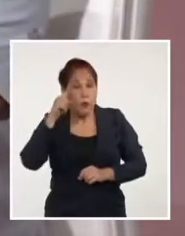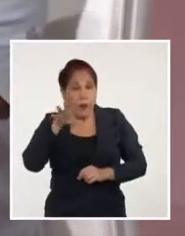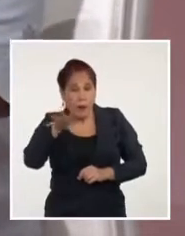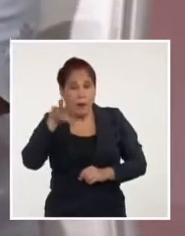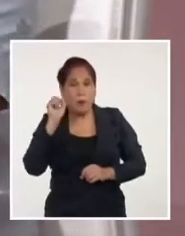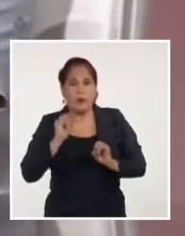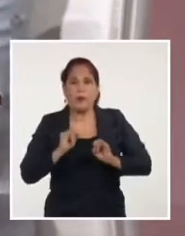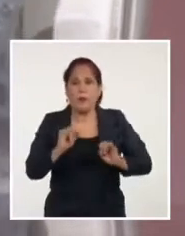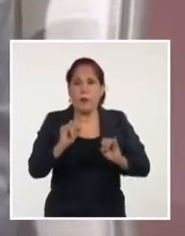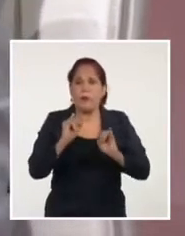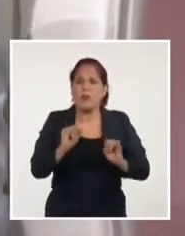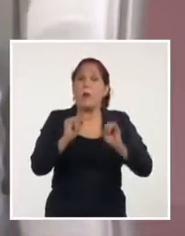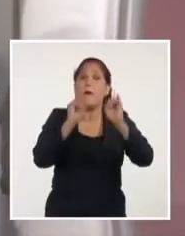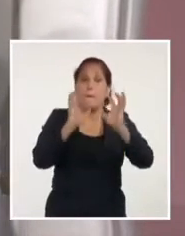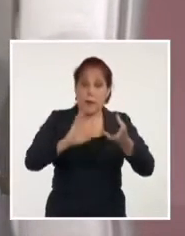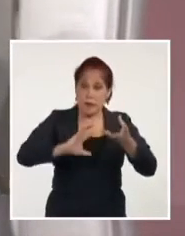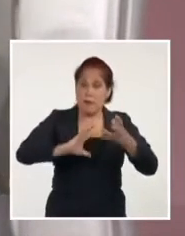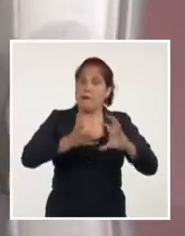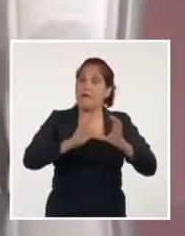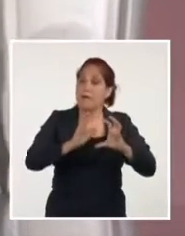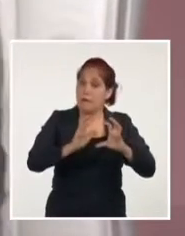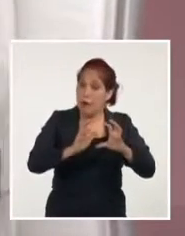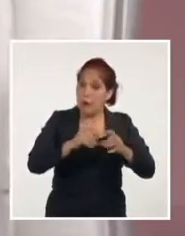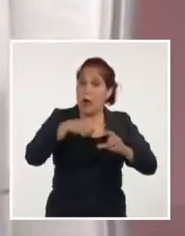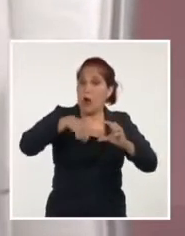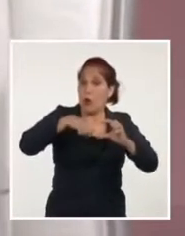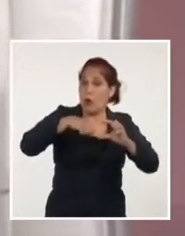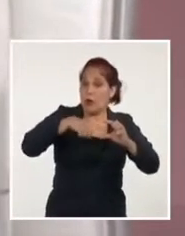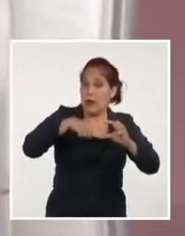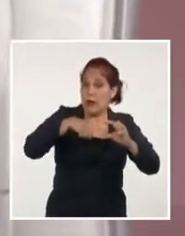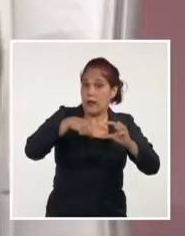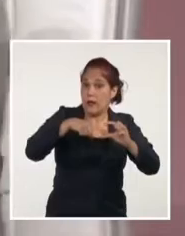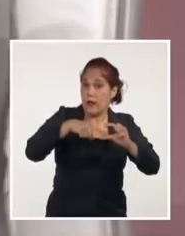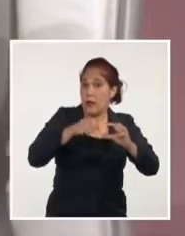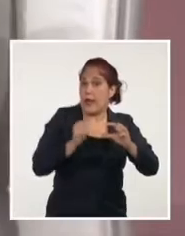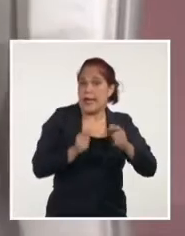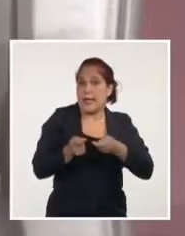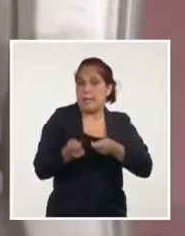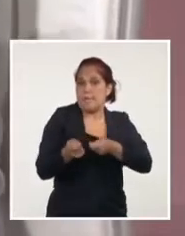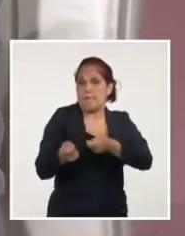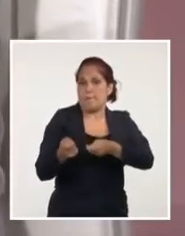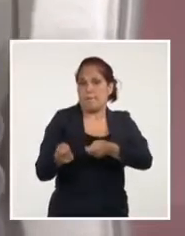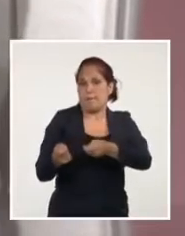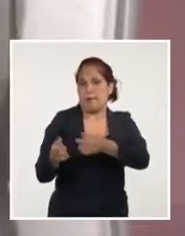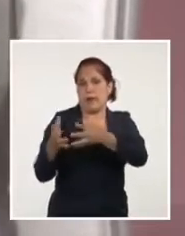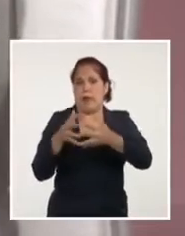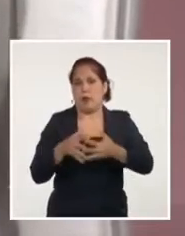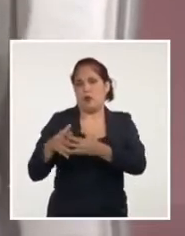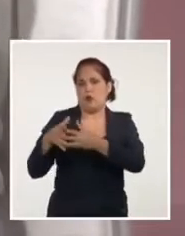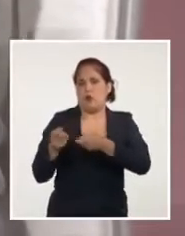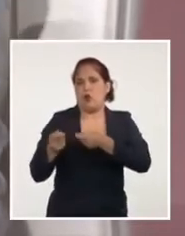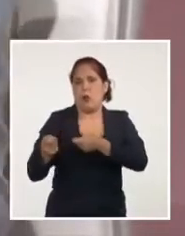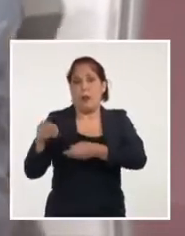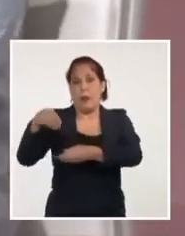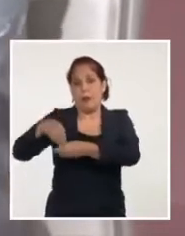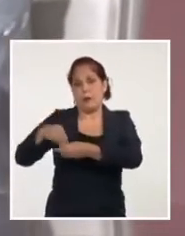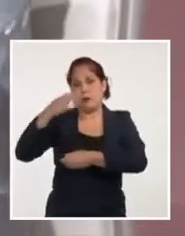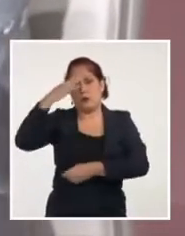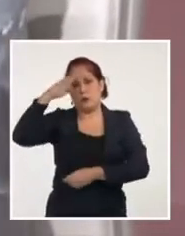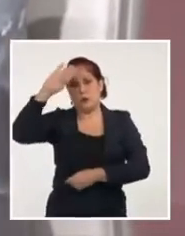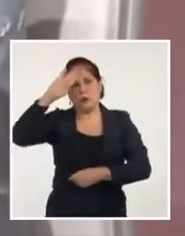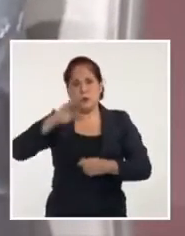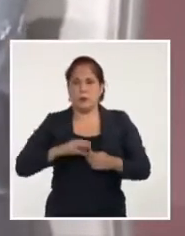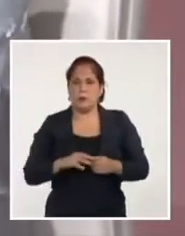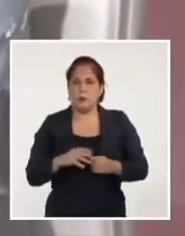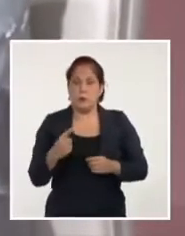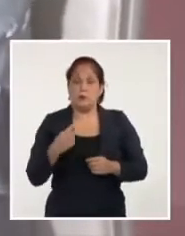las mismas líneas de contenido, de intencionalidad, porque aquí esa es la otra parte importante. Hay un contenido, pero un contenido que se trabaja